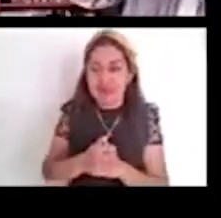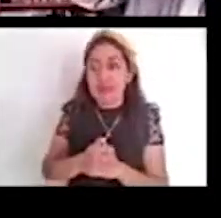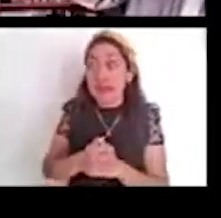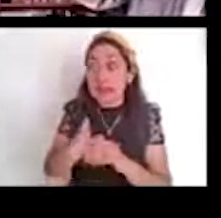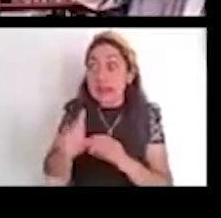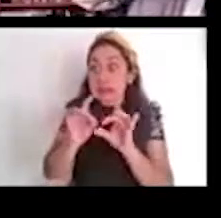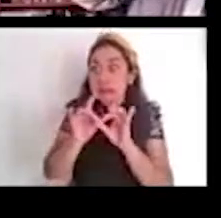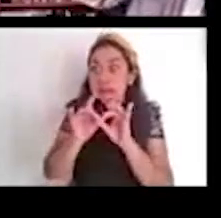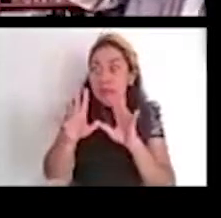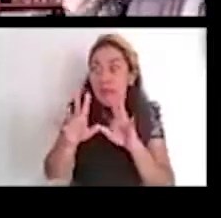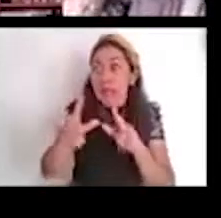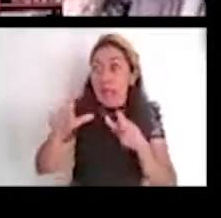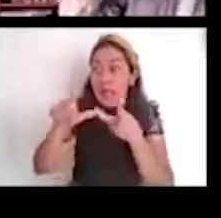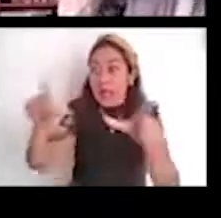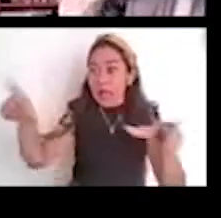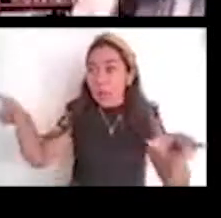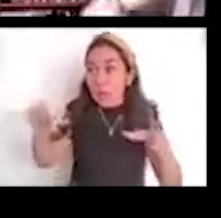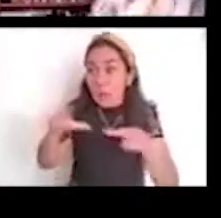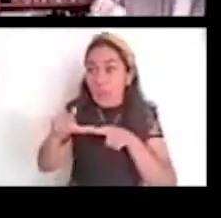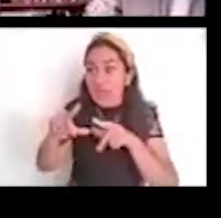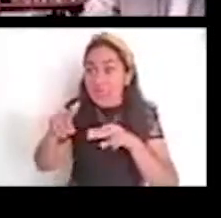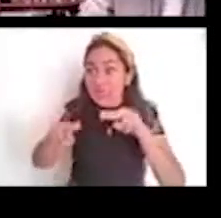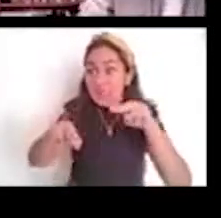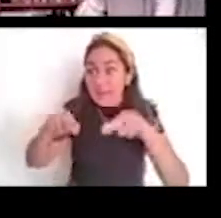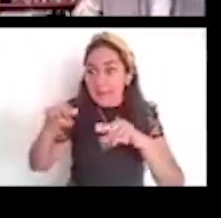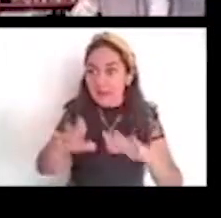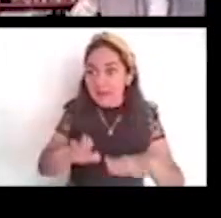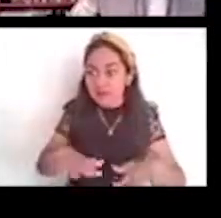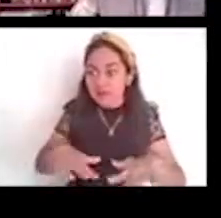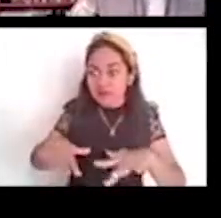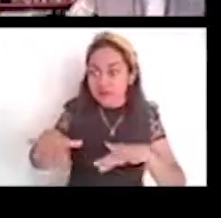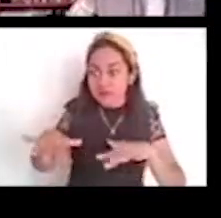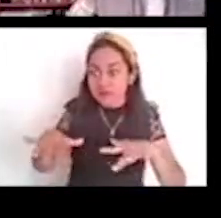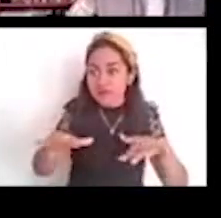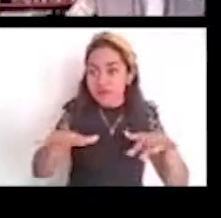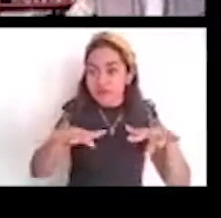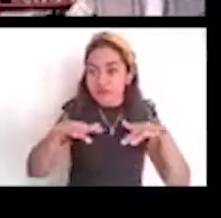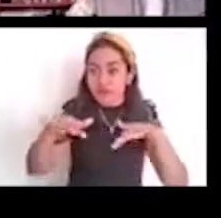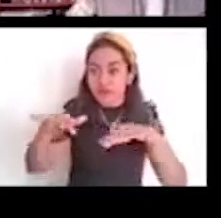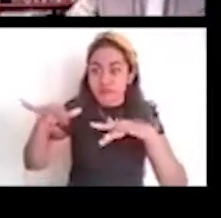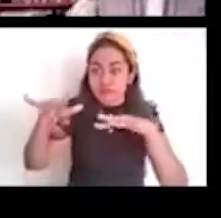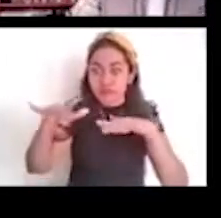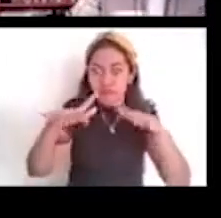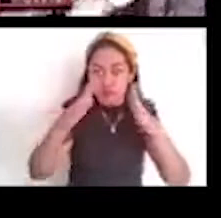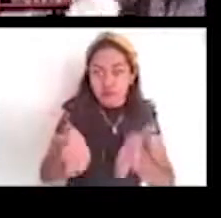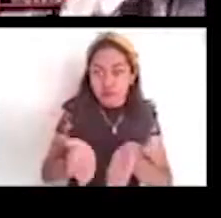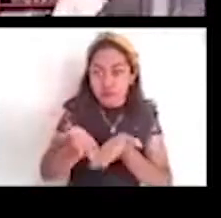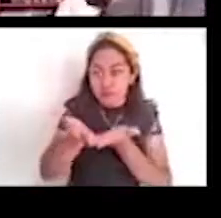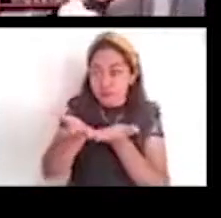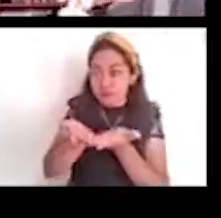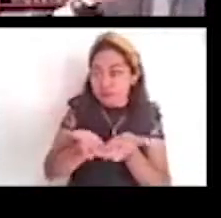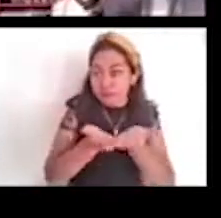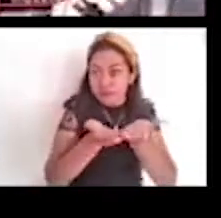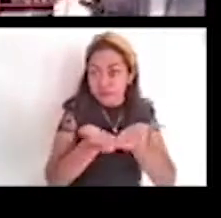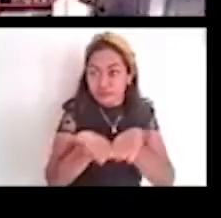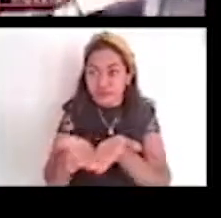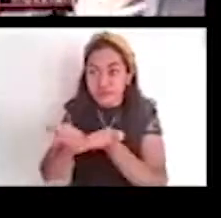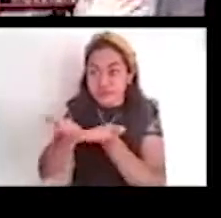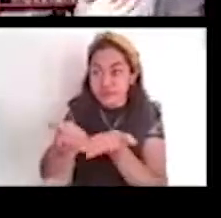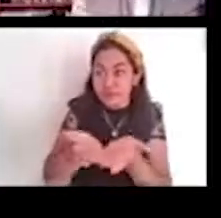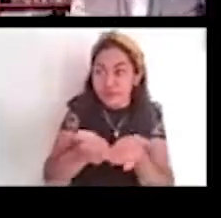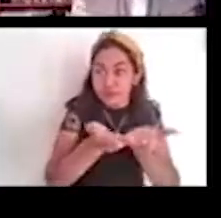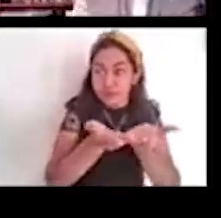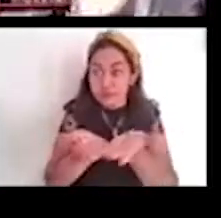laguna asciende al grado de inundar las chinampas, ¿no? Dejar una estela de limo